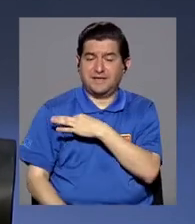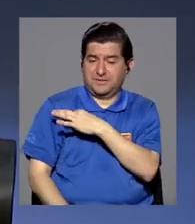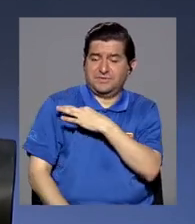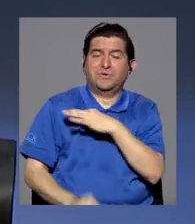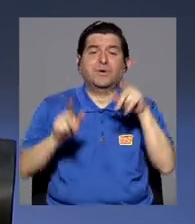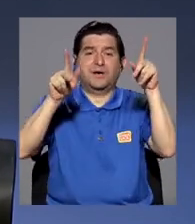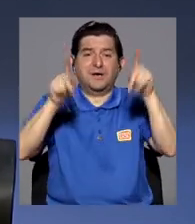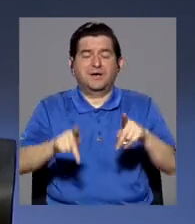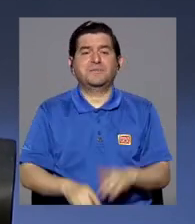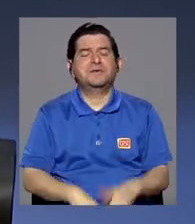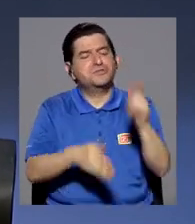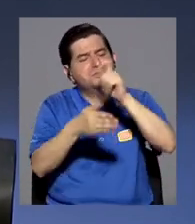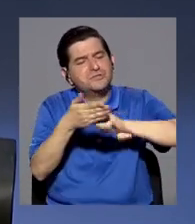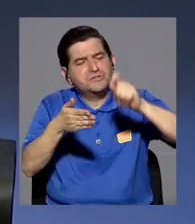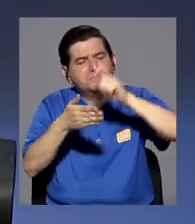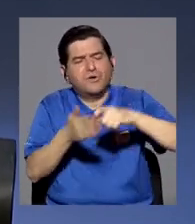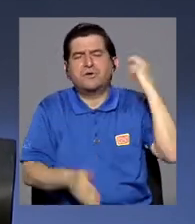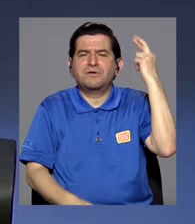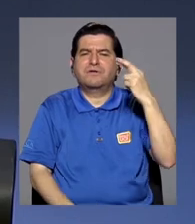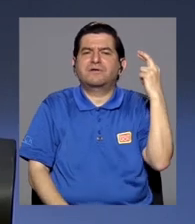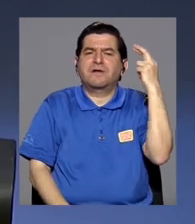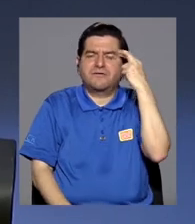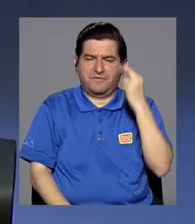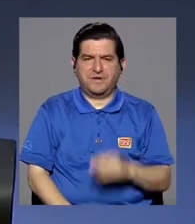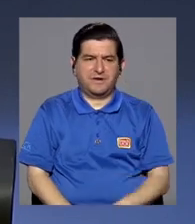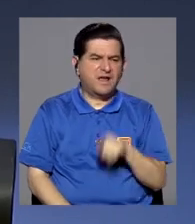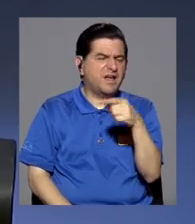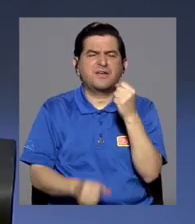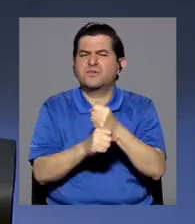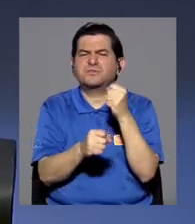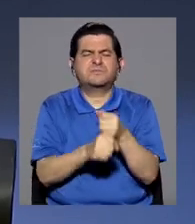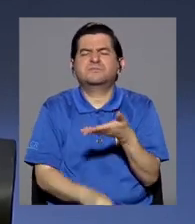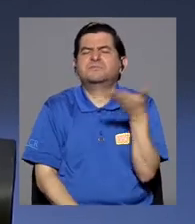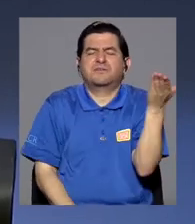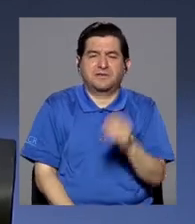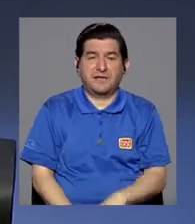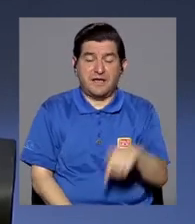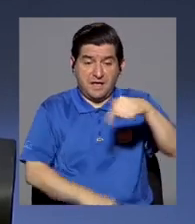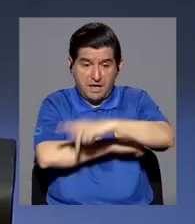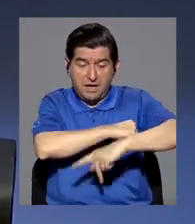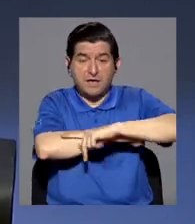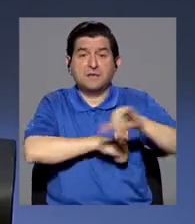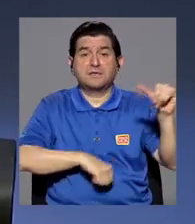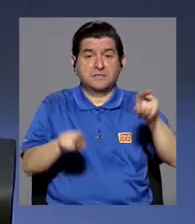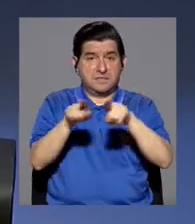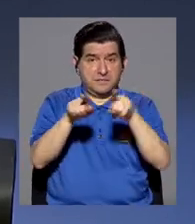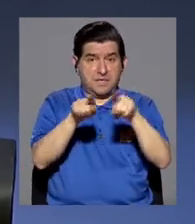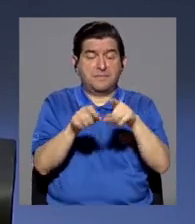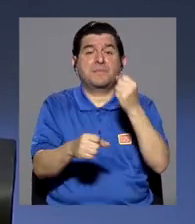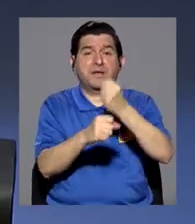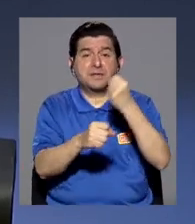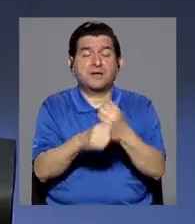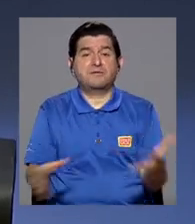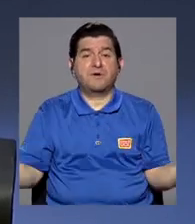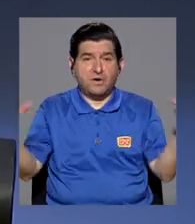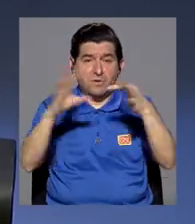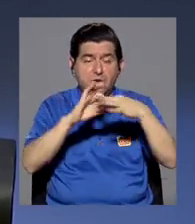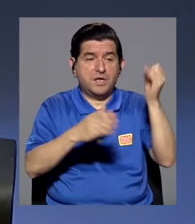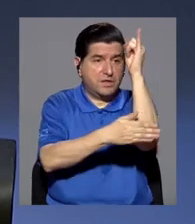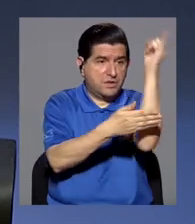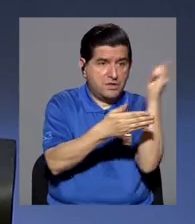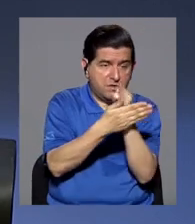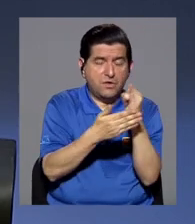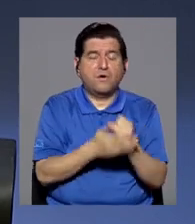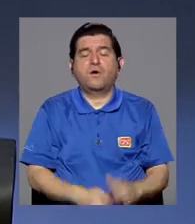invitando a las personas a escribir y reflexionar sobre lo que están haciendo porque en este país también hay muchos trabajos vinculados con la